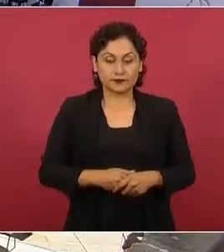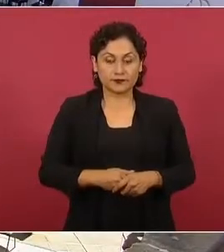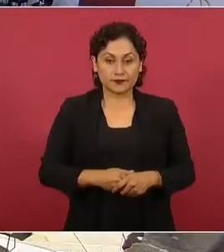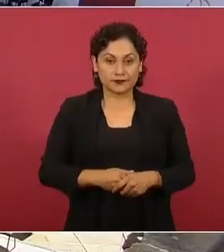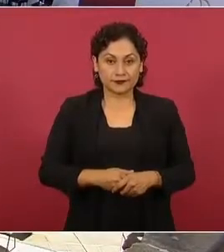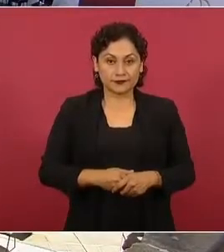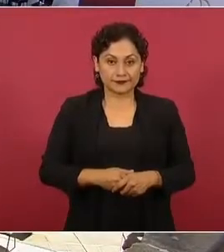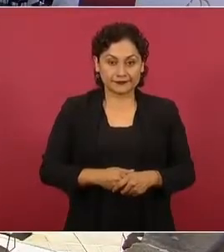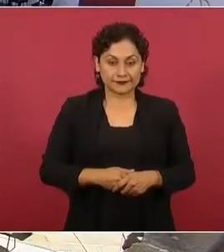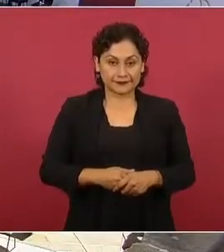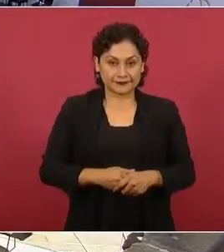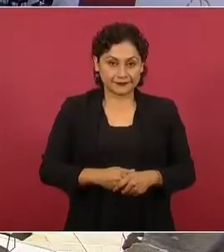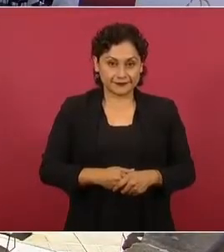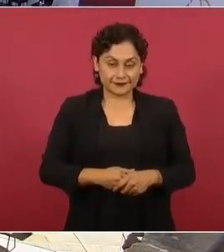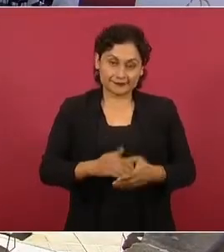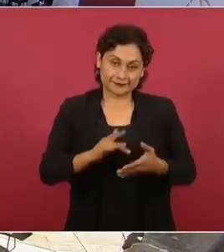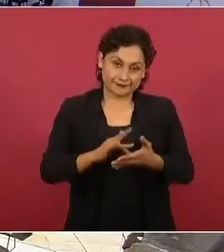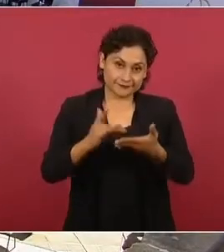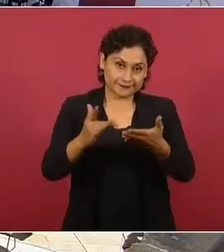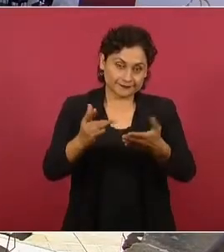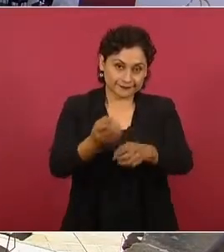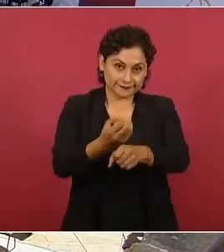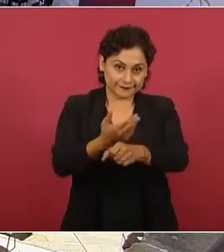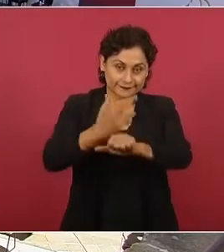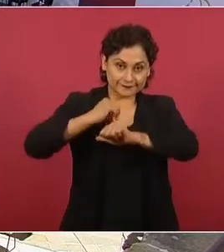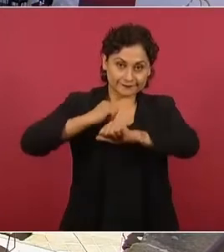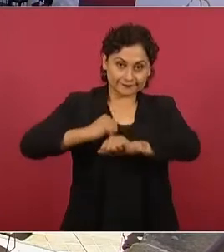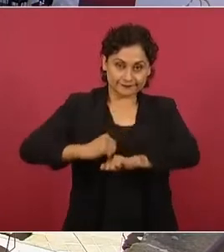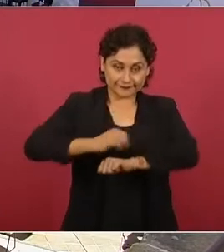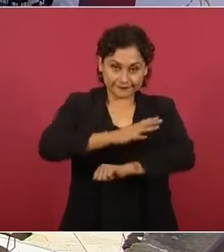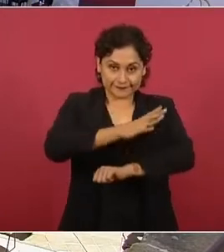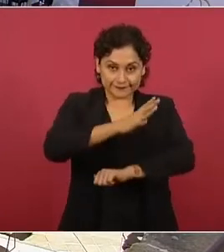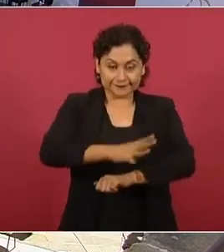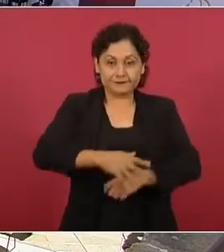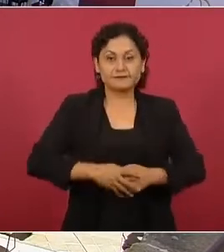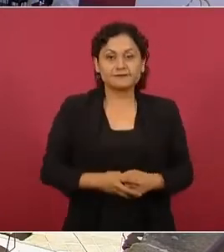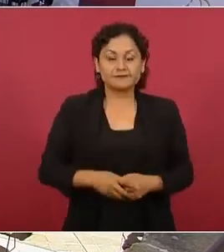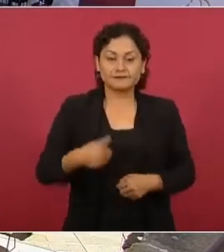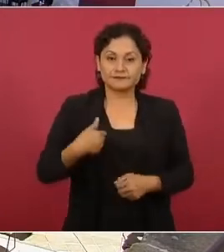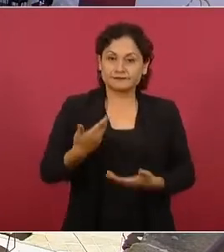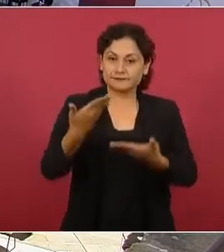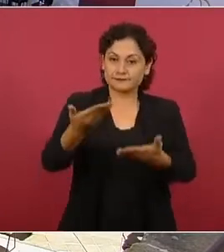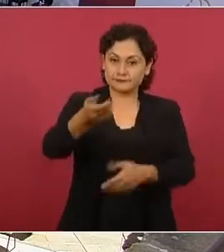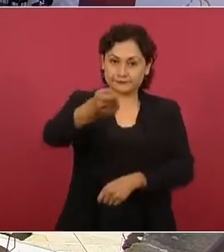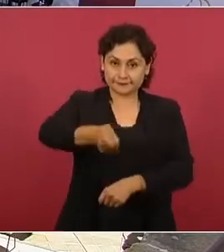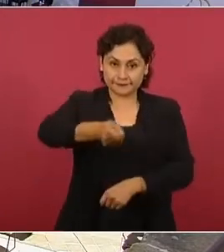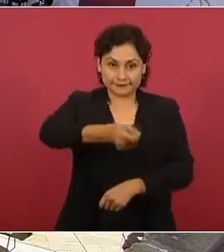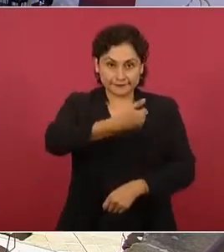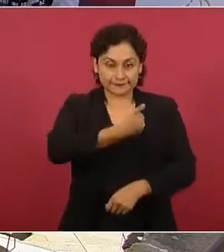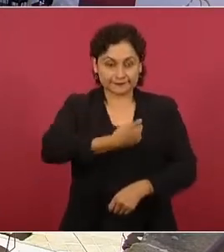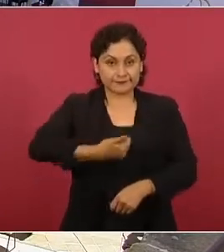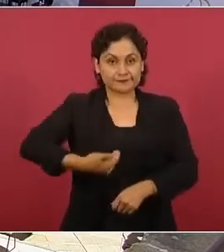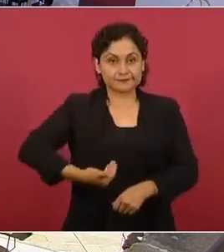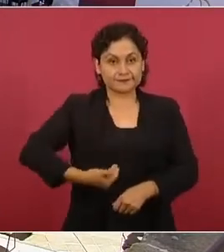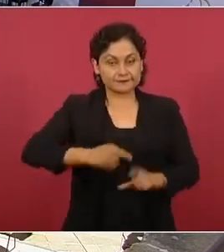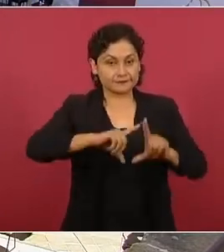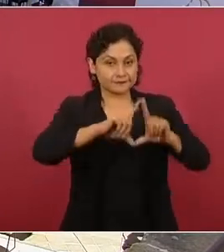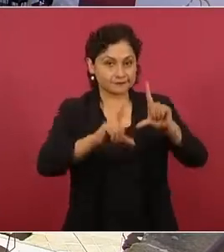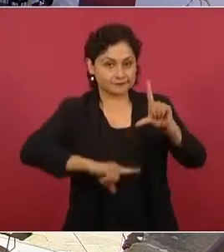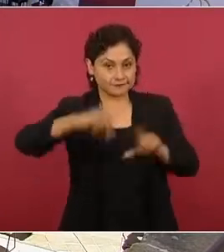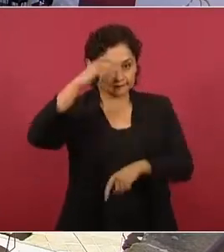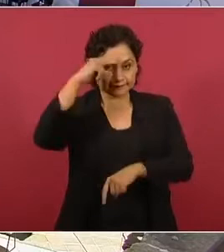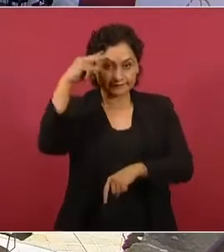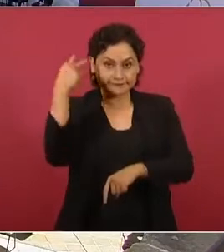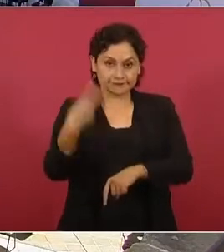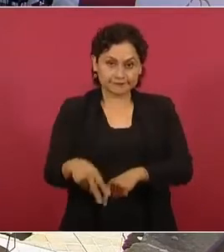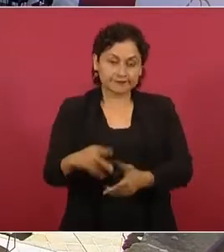Muchas gracias, secretario general. Saludo al presidente de la República. Presidente, muchas gracias por